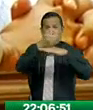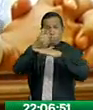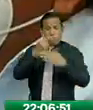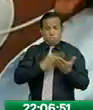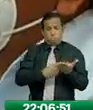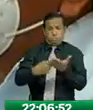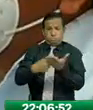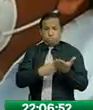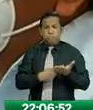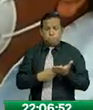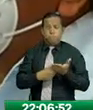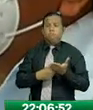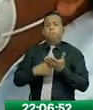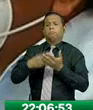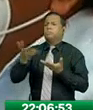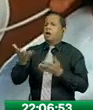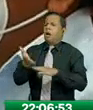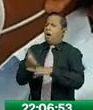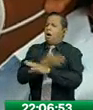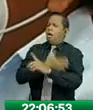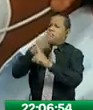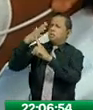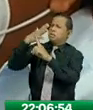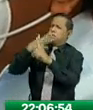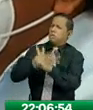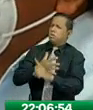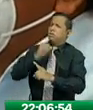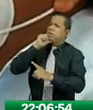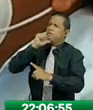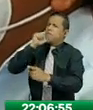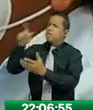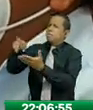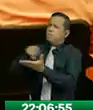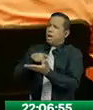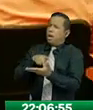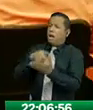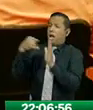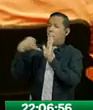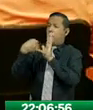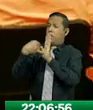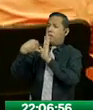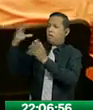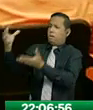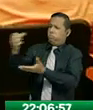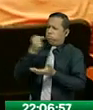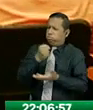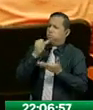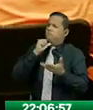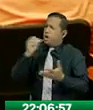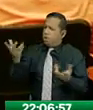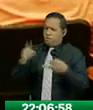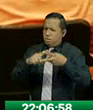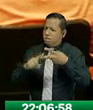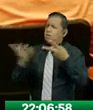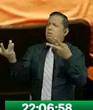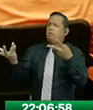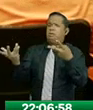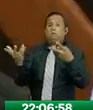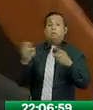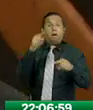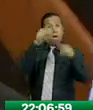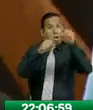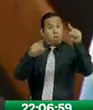casos 5 meses de asignaciones, más la devolución del IVA. Alcaldes de la Asociación Zonal